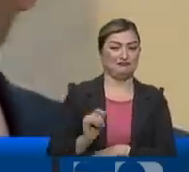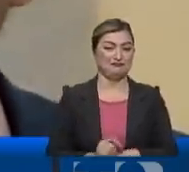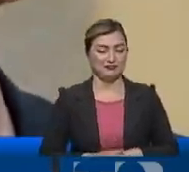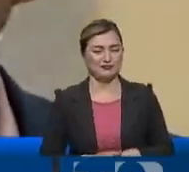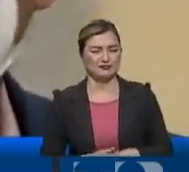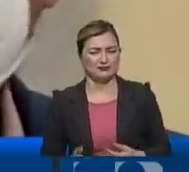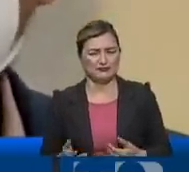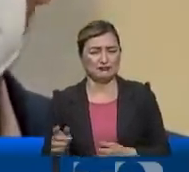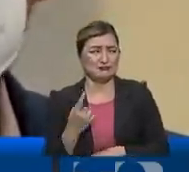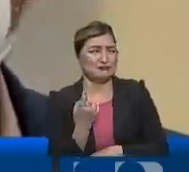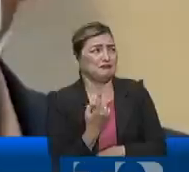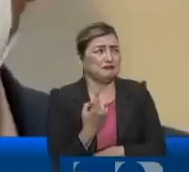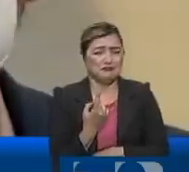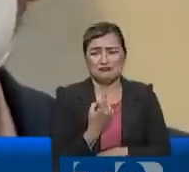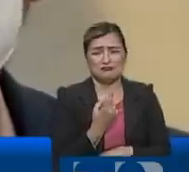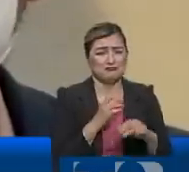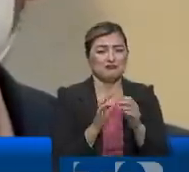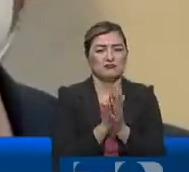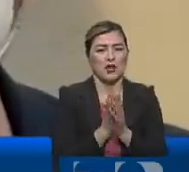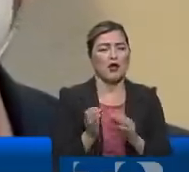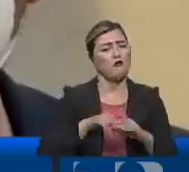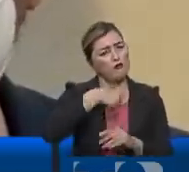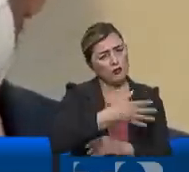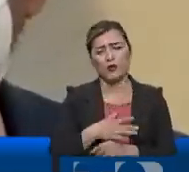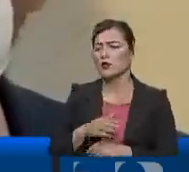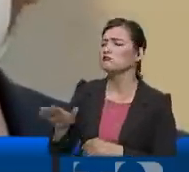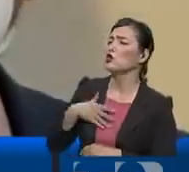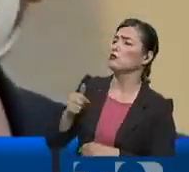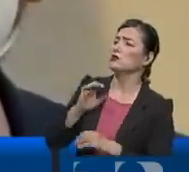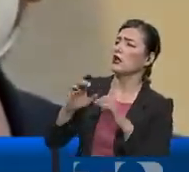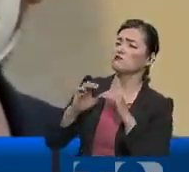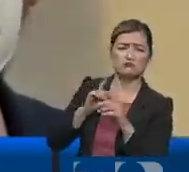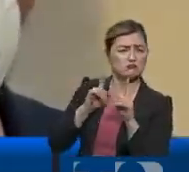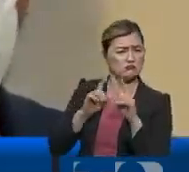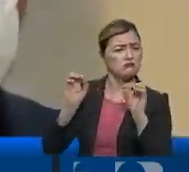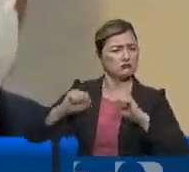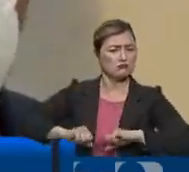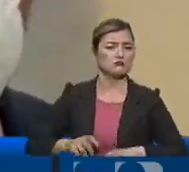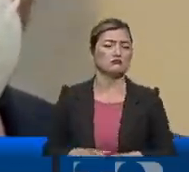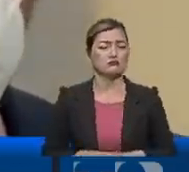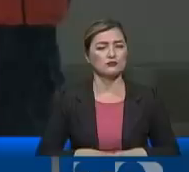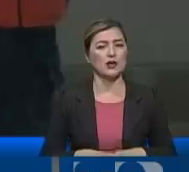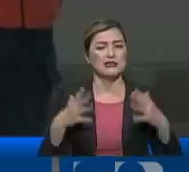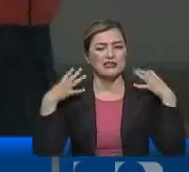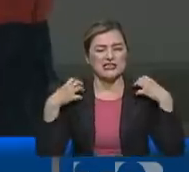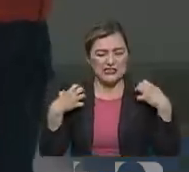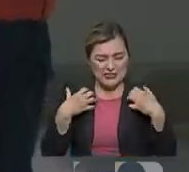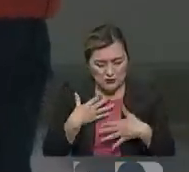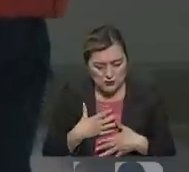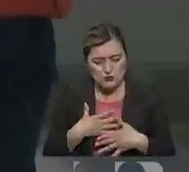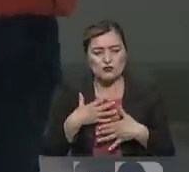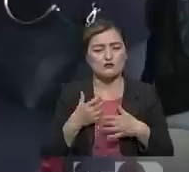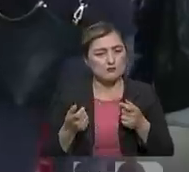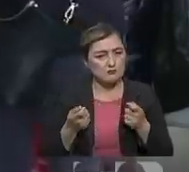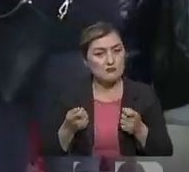habitación, uno desde fuera puede decirte cómo estás o entablar una conversación, porque eso también implica un poco del manejo del estrés. Recuerdan